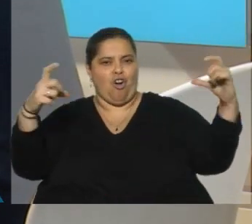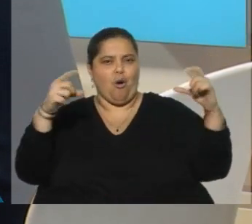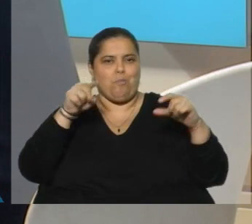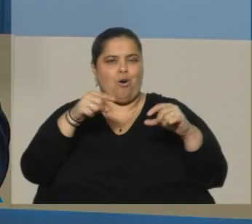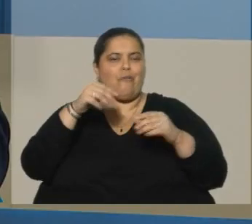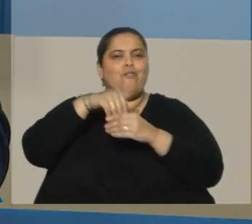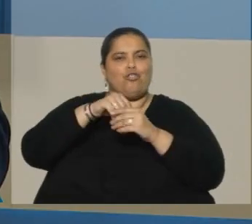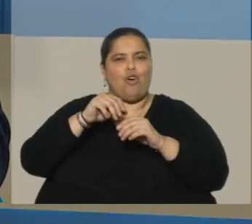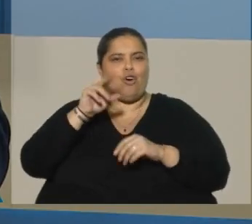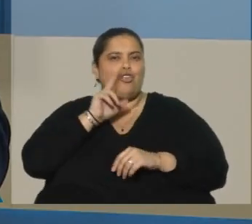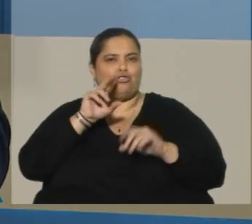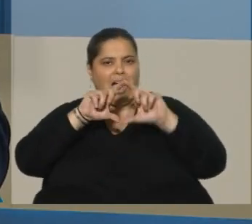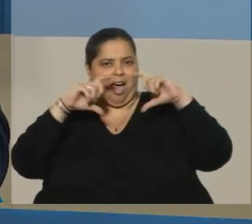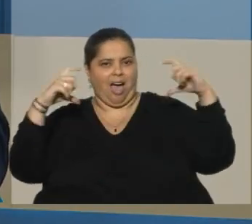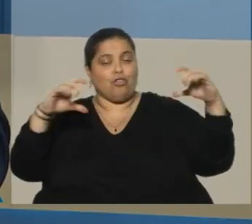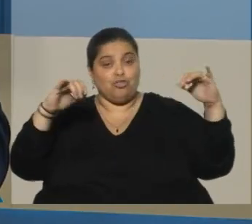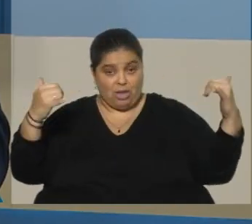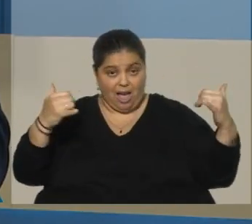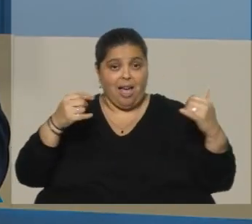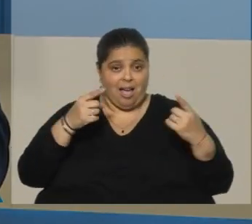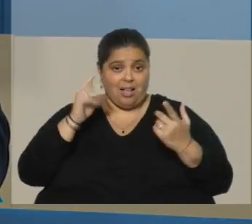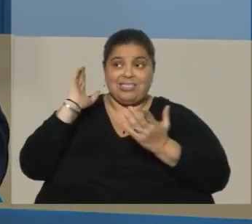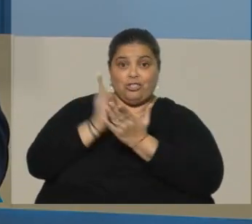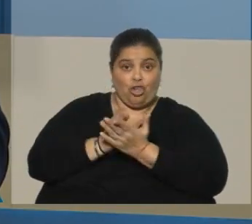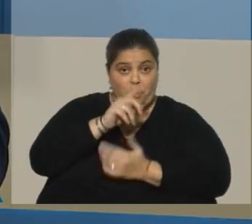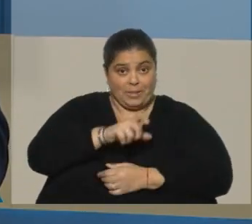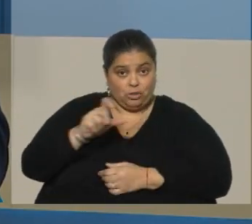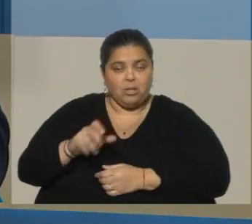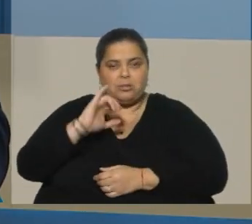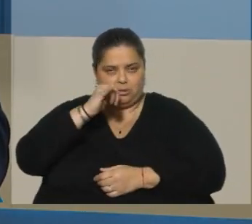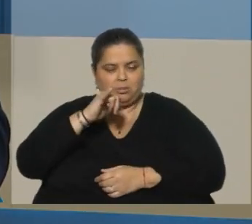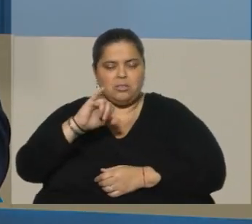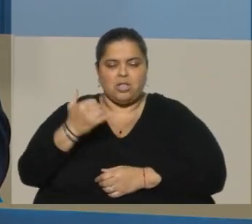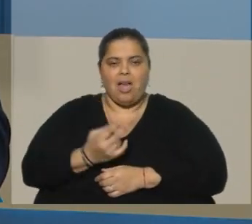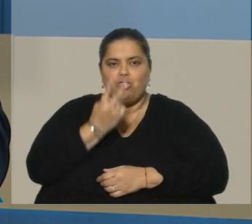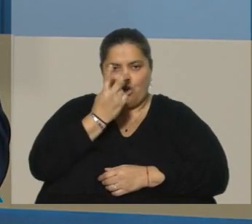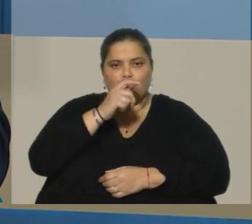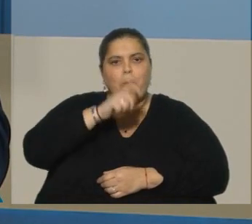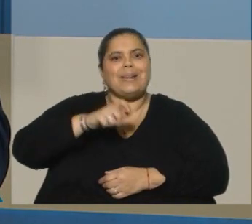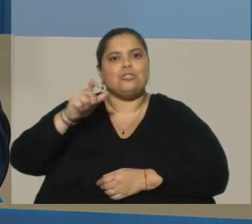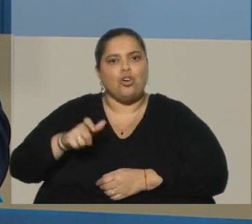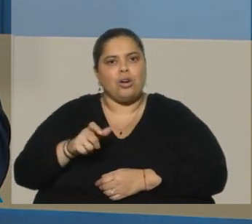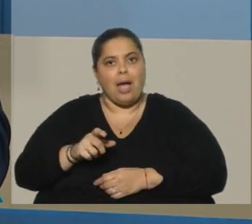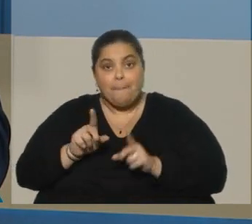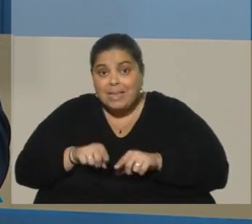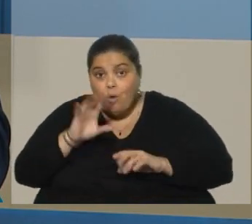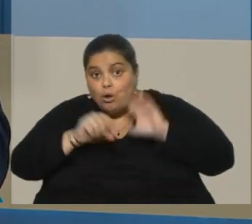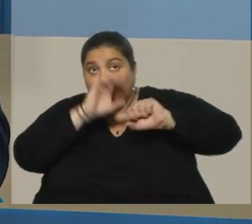gente? Se dispuso un sumario de dos personas, ese sumario... ¿Fueron los que subieron a colgar?